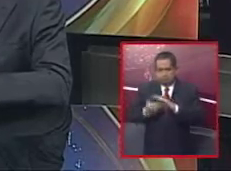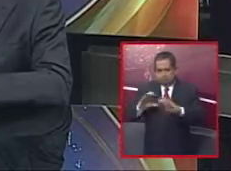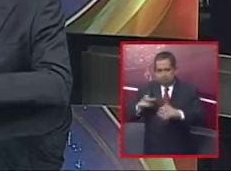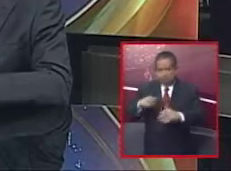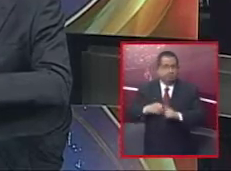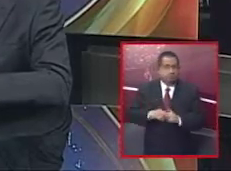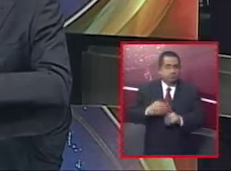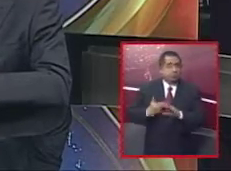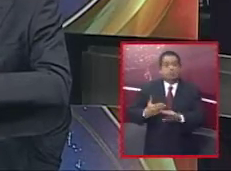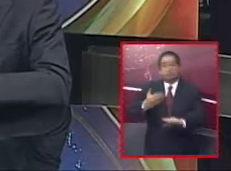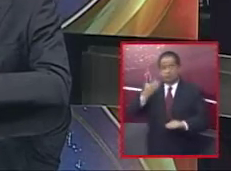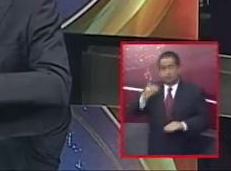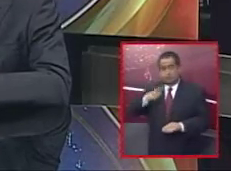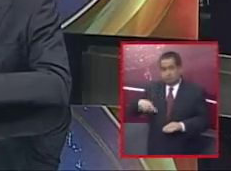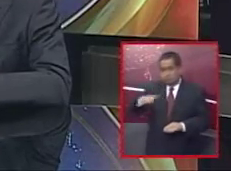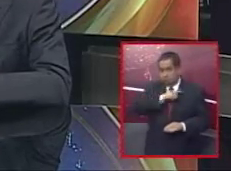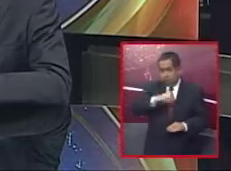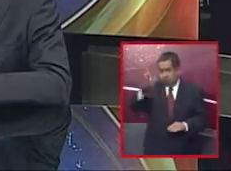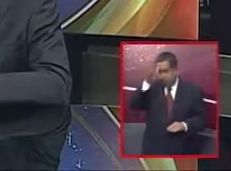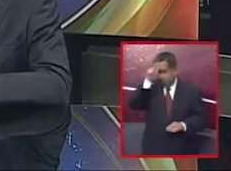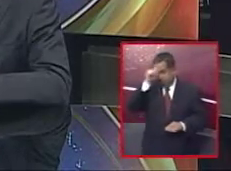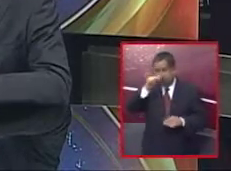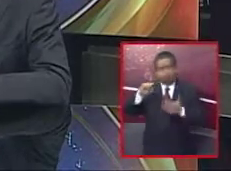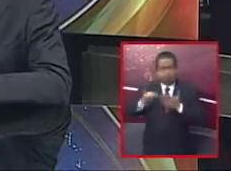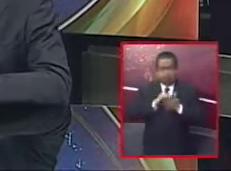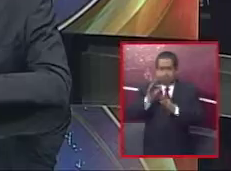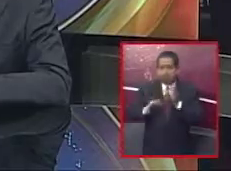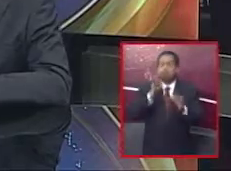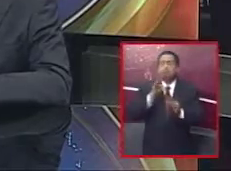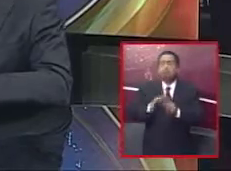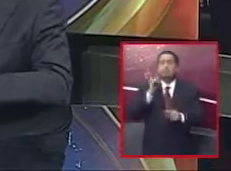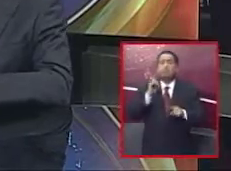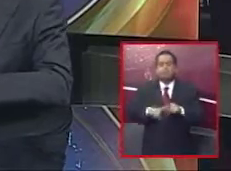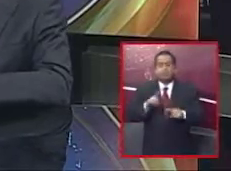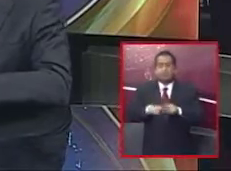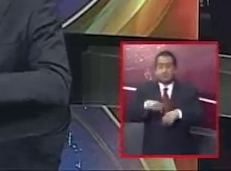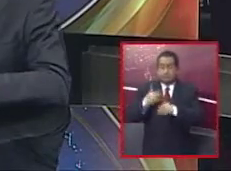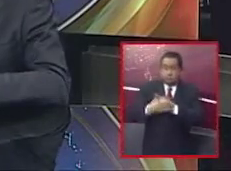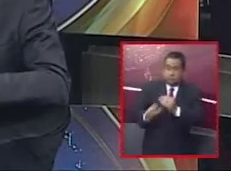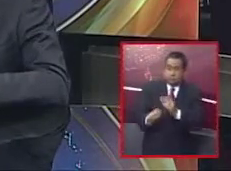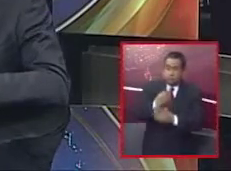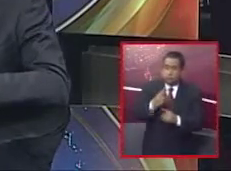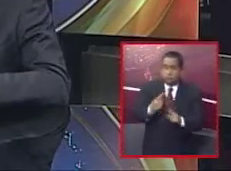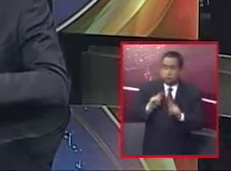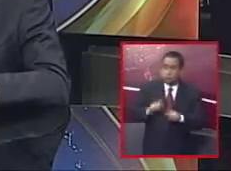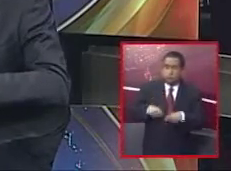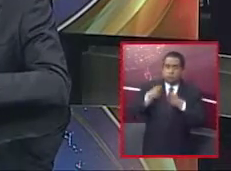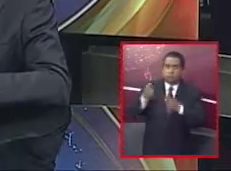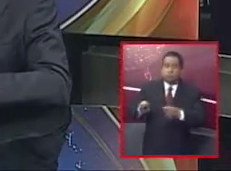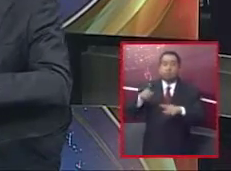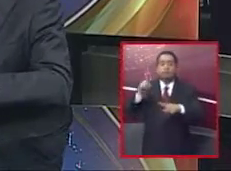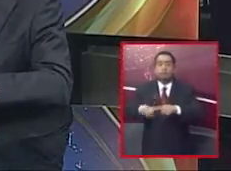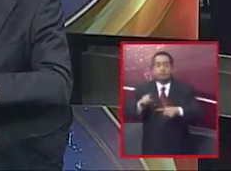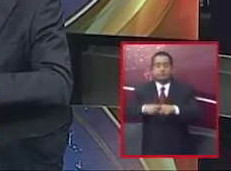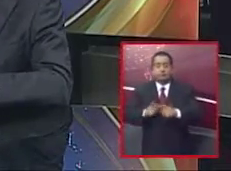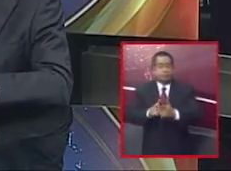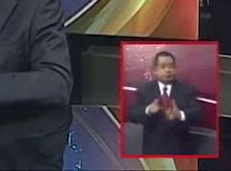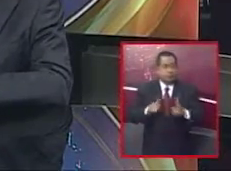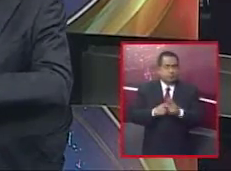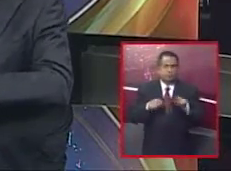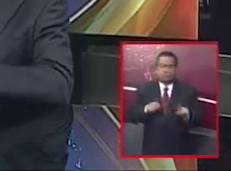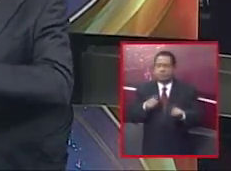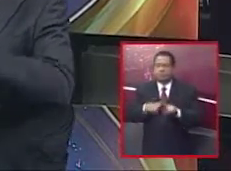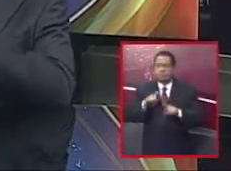desde el inicio de la legislatura el año pasado, es que quien entrará será a alguien que designe el grupo parlamentario del